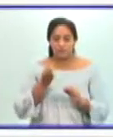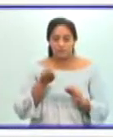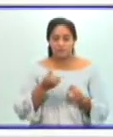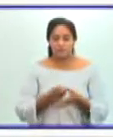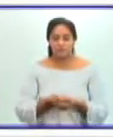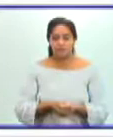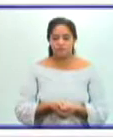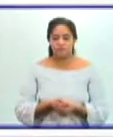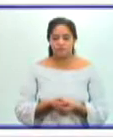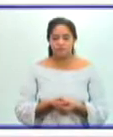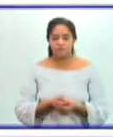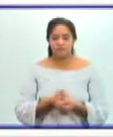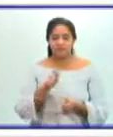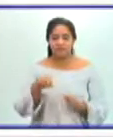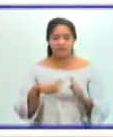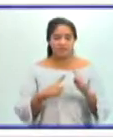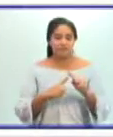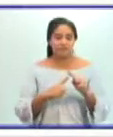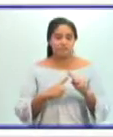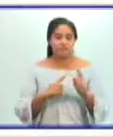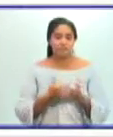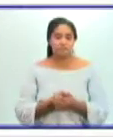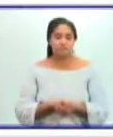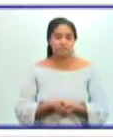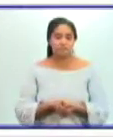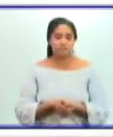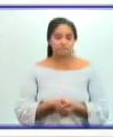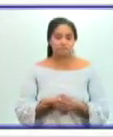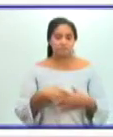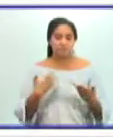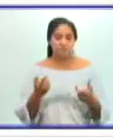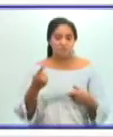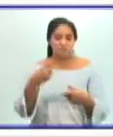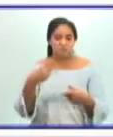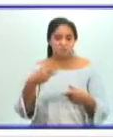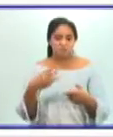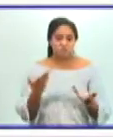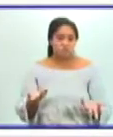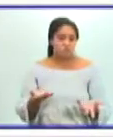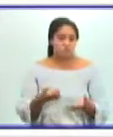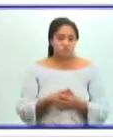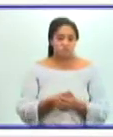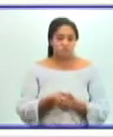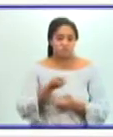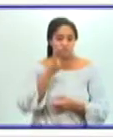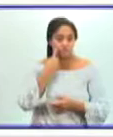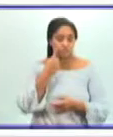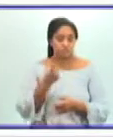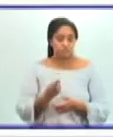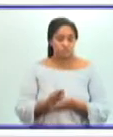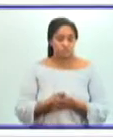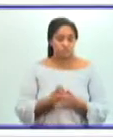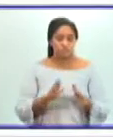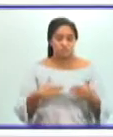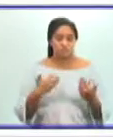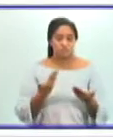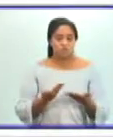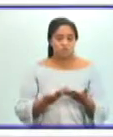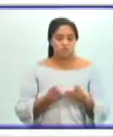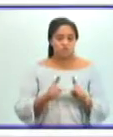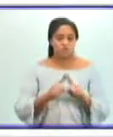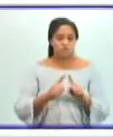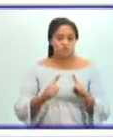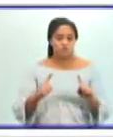transversales, este teorema. Pero, ¿qué parte vas a utilizar? ¿Observaste cuáles son las